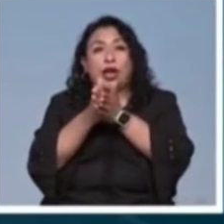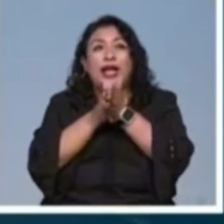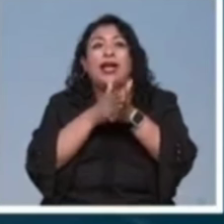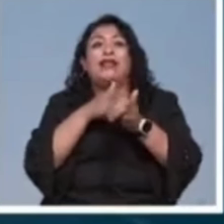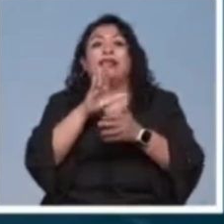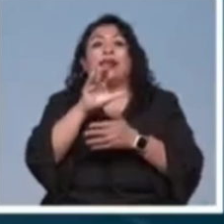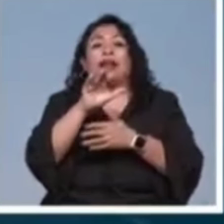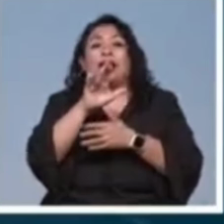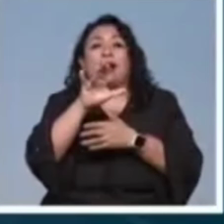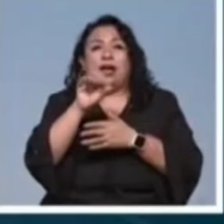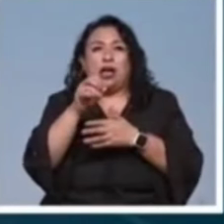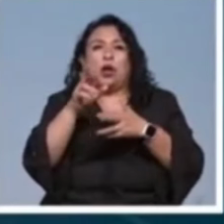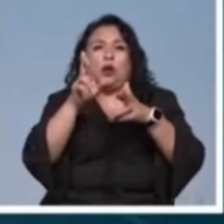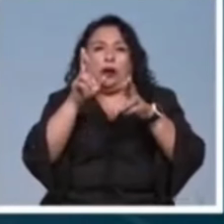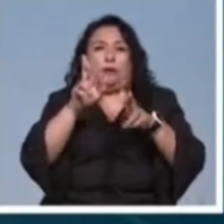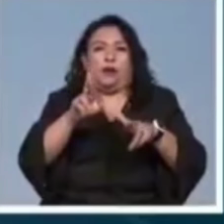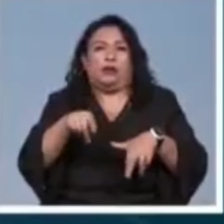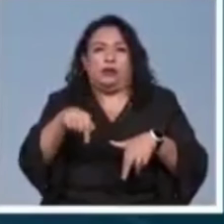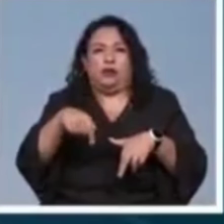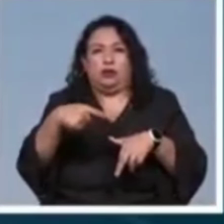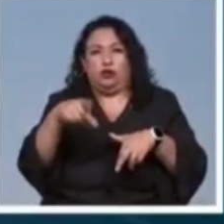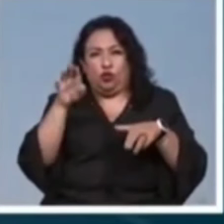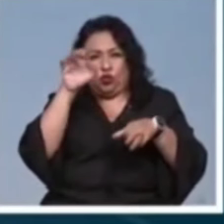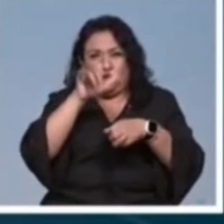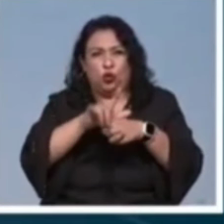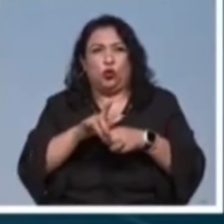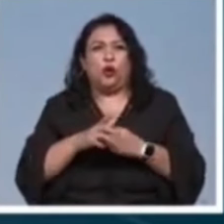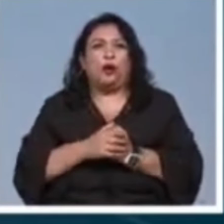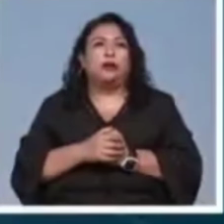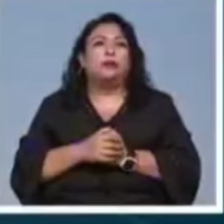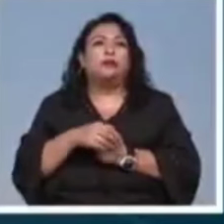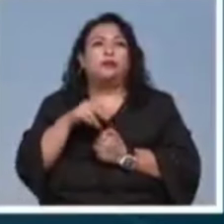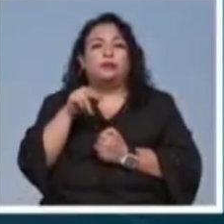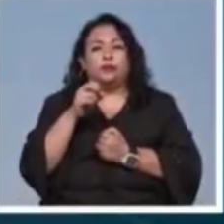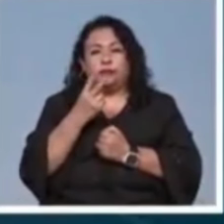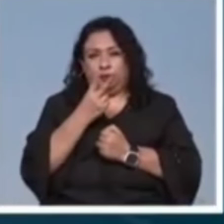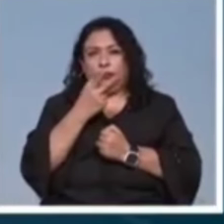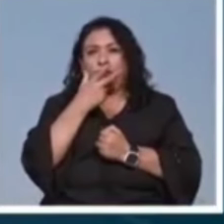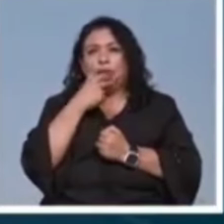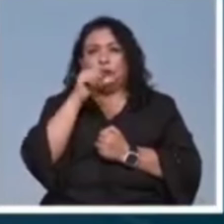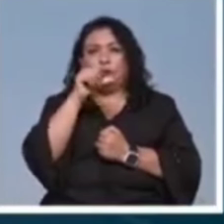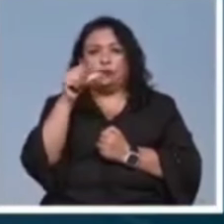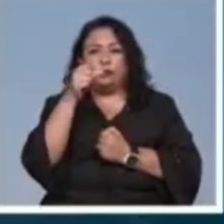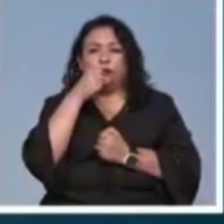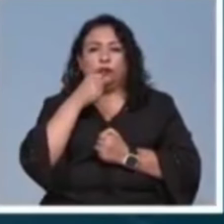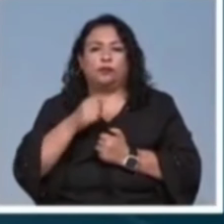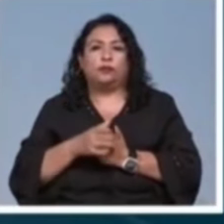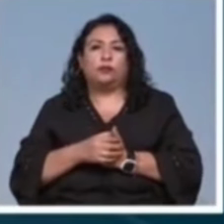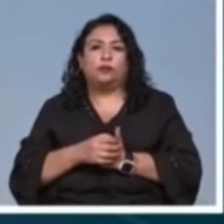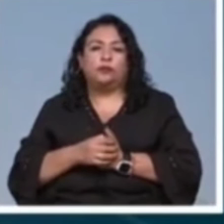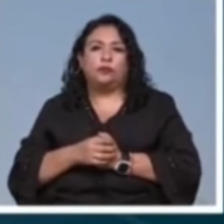cacao en un momento dado es representativo de nuestra cultura. Noticias 22, Alberto Aranda.